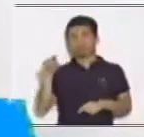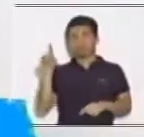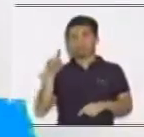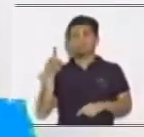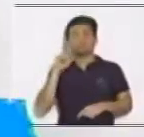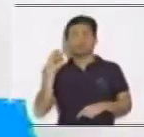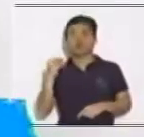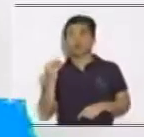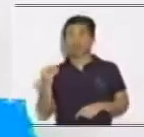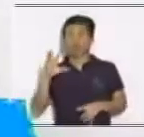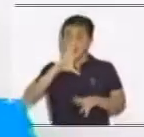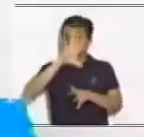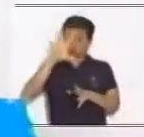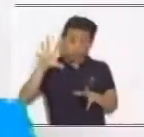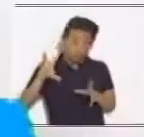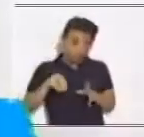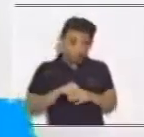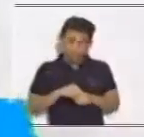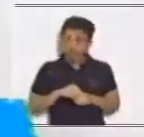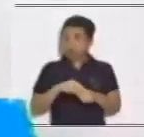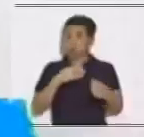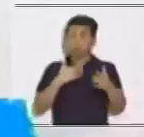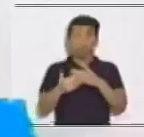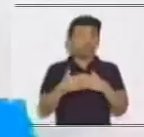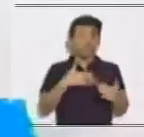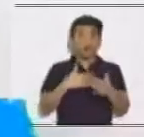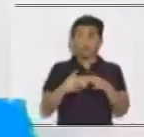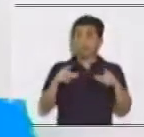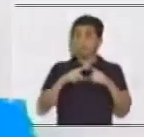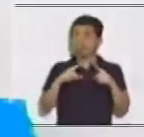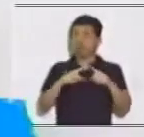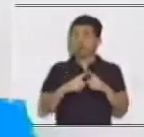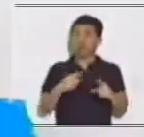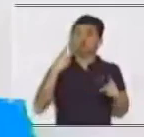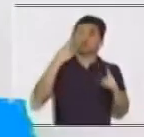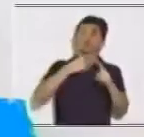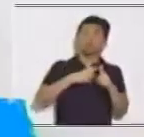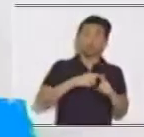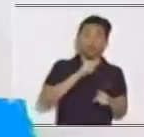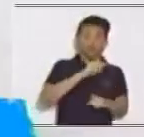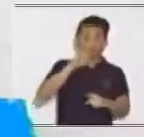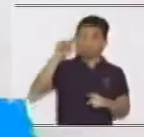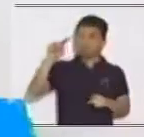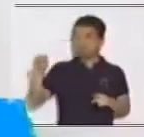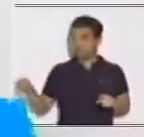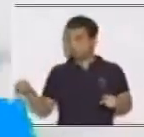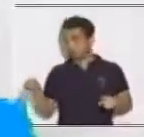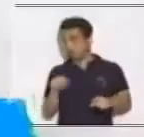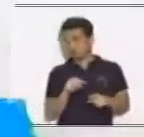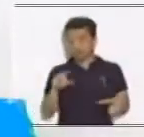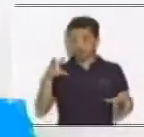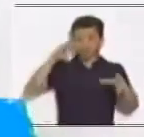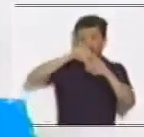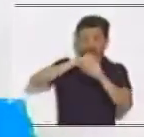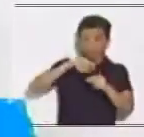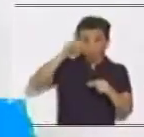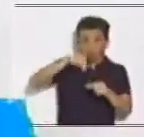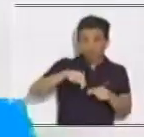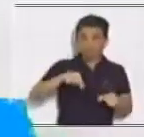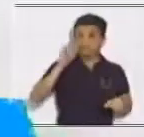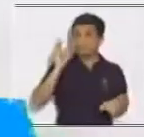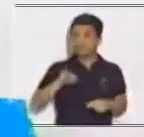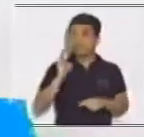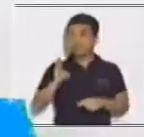Porque en total, en cualquier triángulo, la suma de los tres ángulos de adentro siempre debe